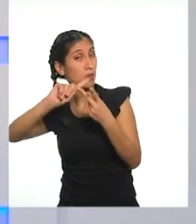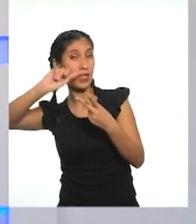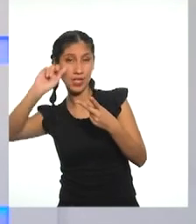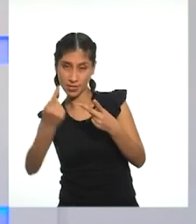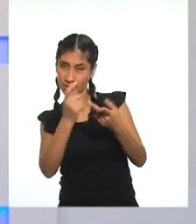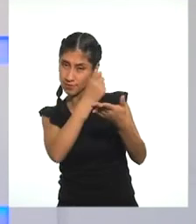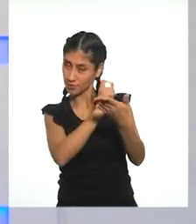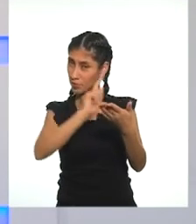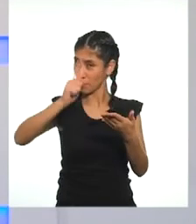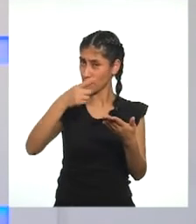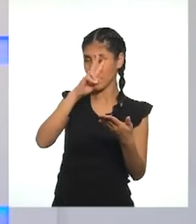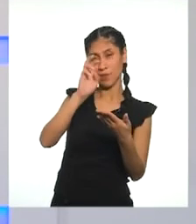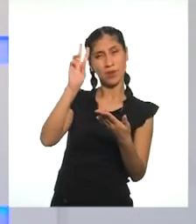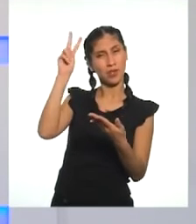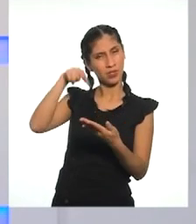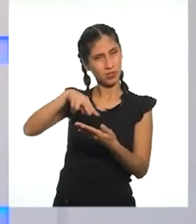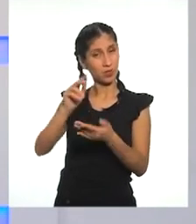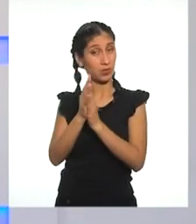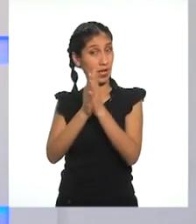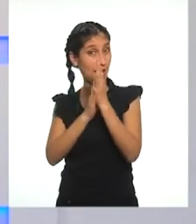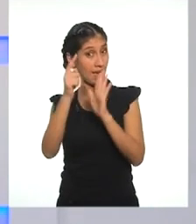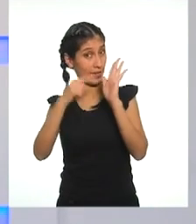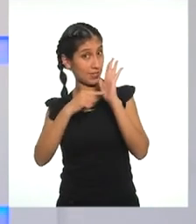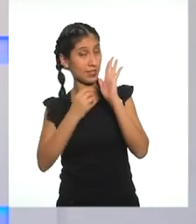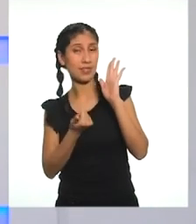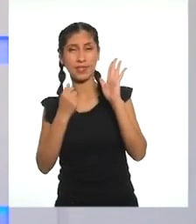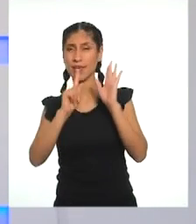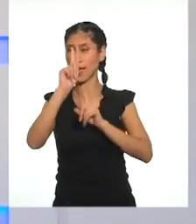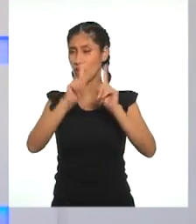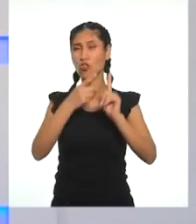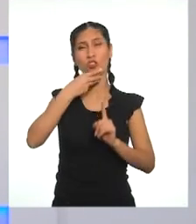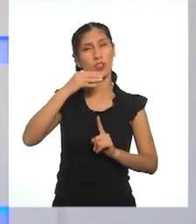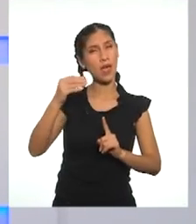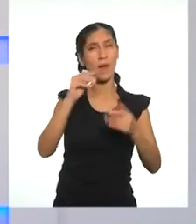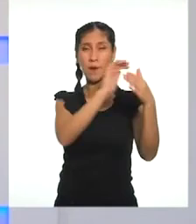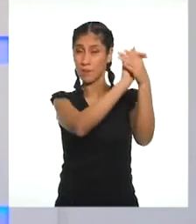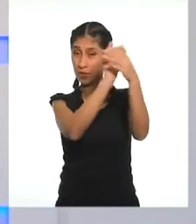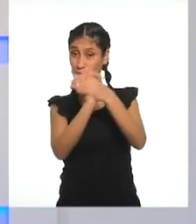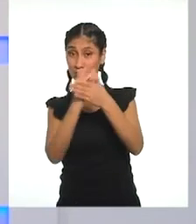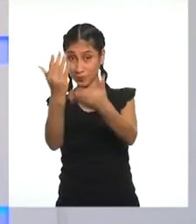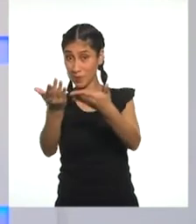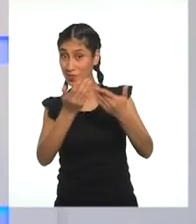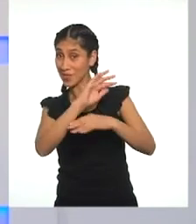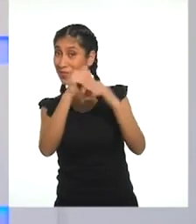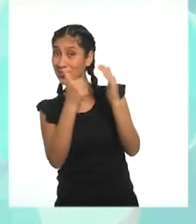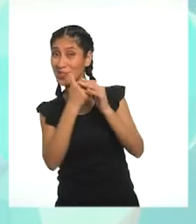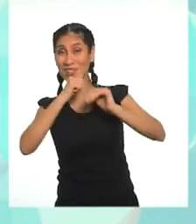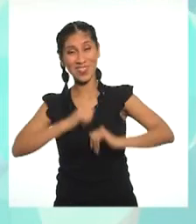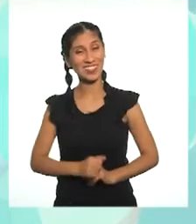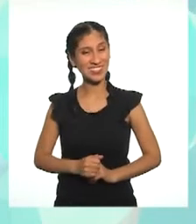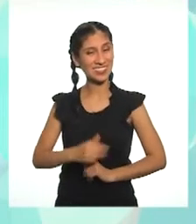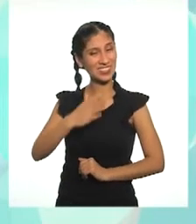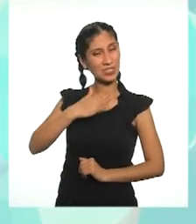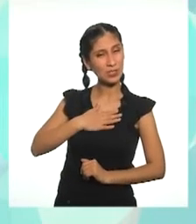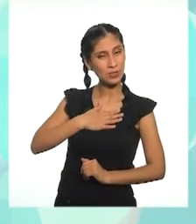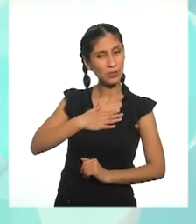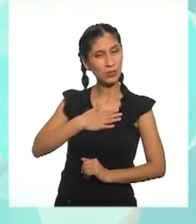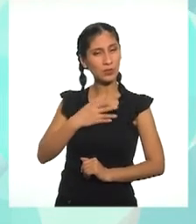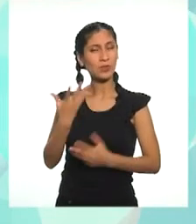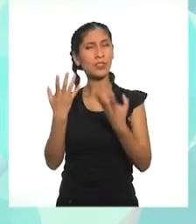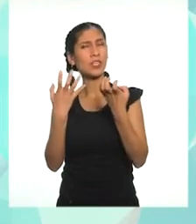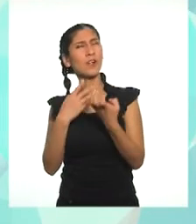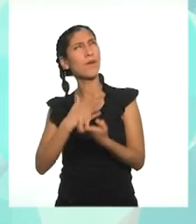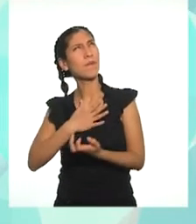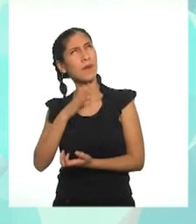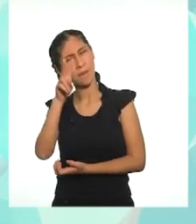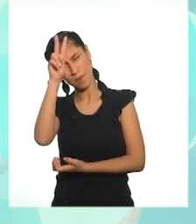versión. Aquí Alejandro reporta con los avances de algunas de nuestras amigas y amigos. Bienvenidos todos. Yo anhelo mi Perú en un